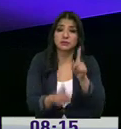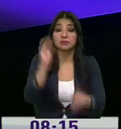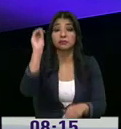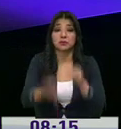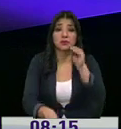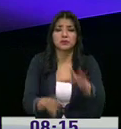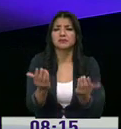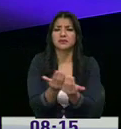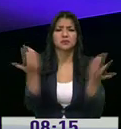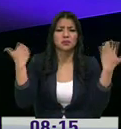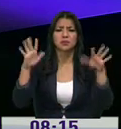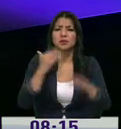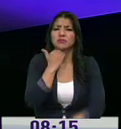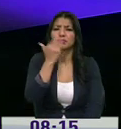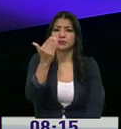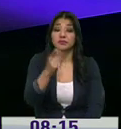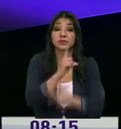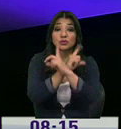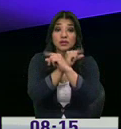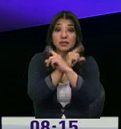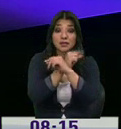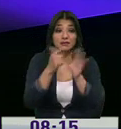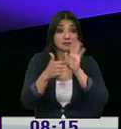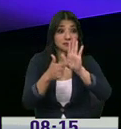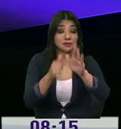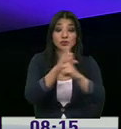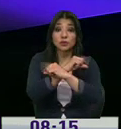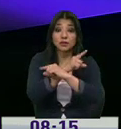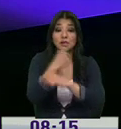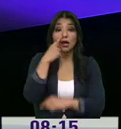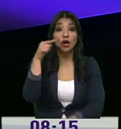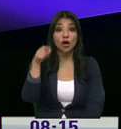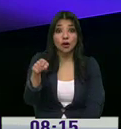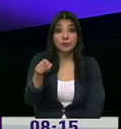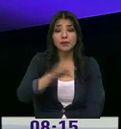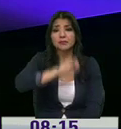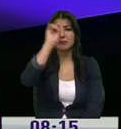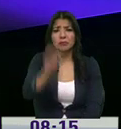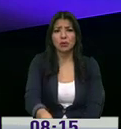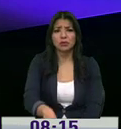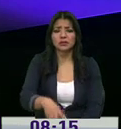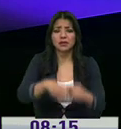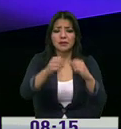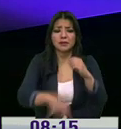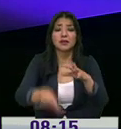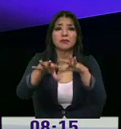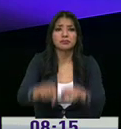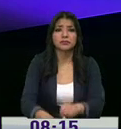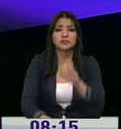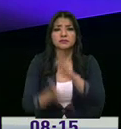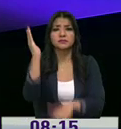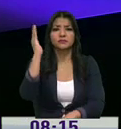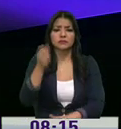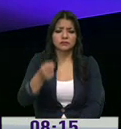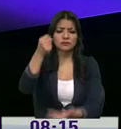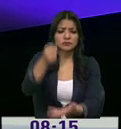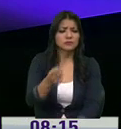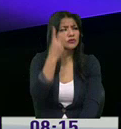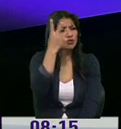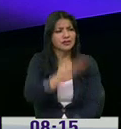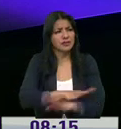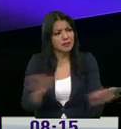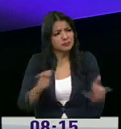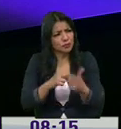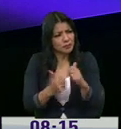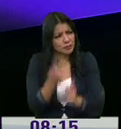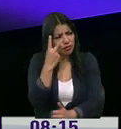gana. En Twitter, los que pueden ver mi Twitter, ahí hay un señor que fue y votó, en una de las quebradas le agarraron. Si fueron dos costalitos nomás, tanto relajo por